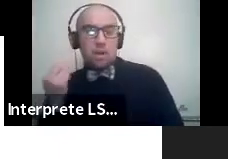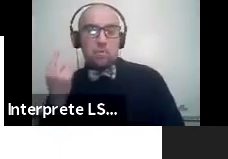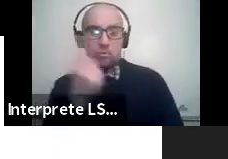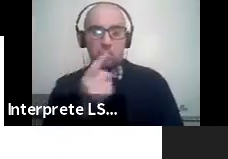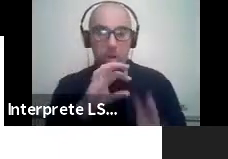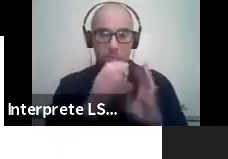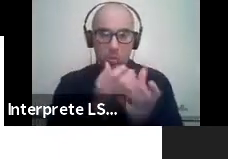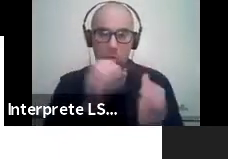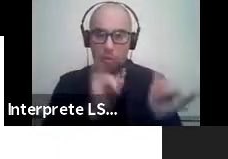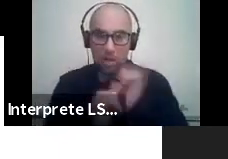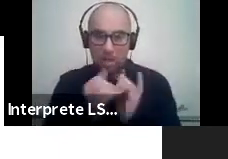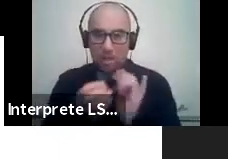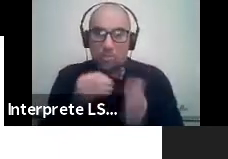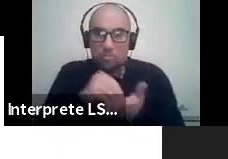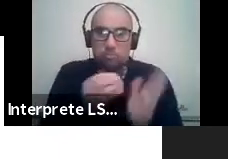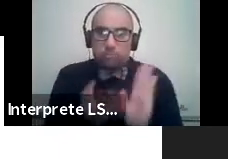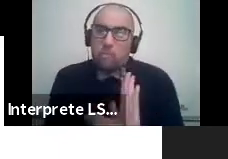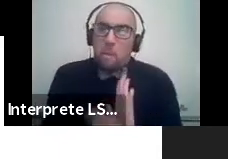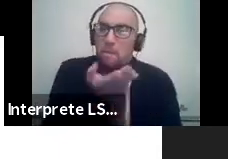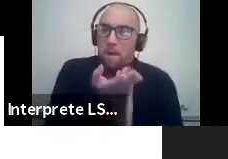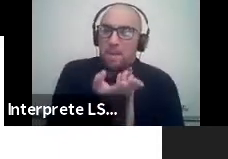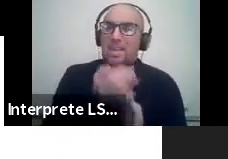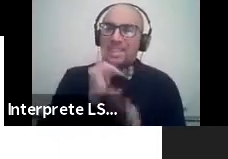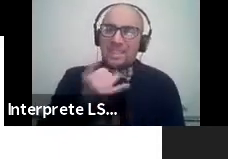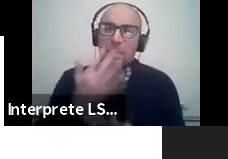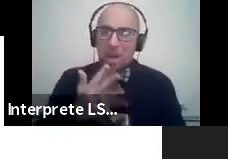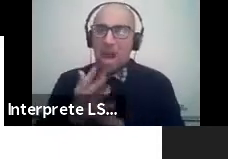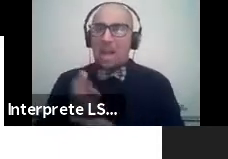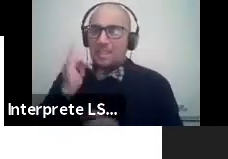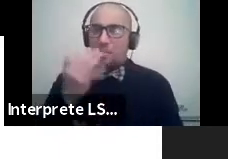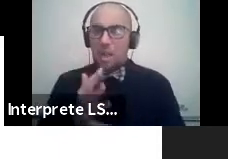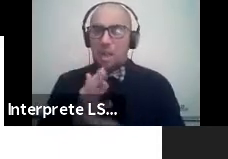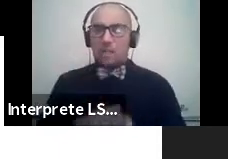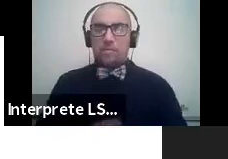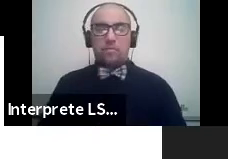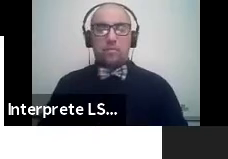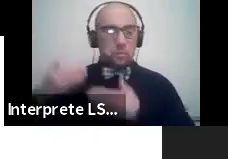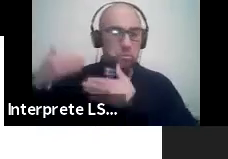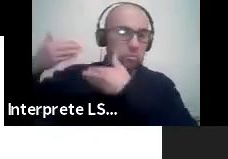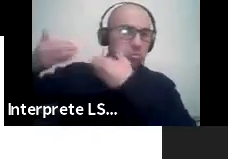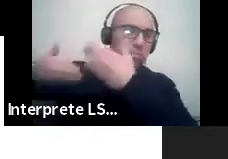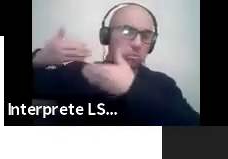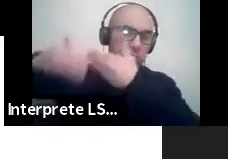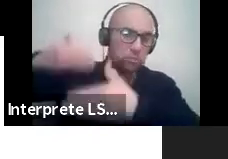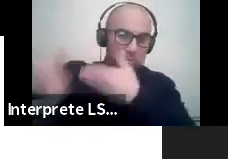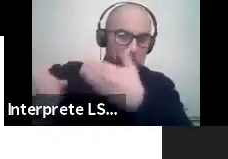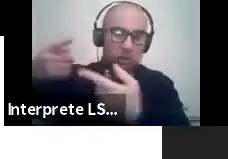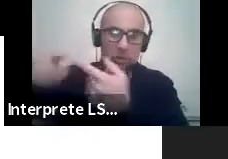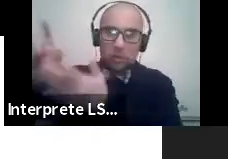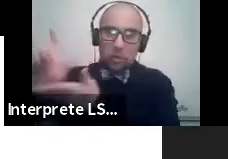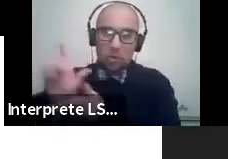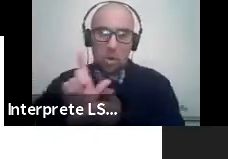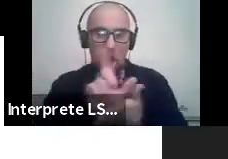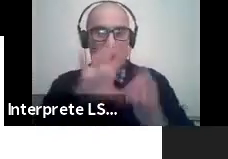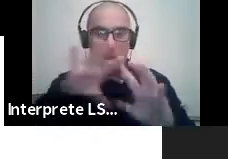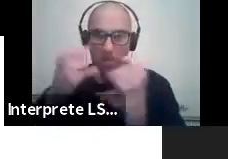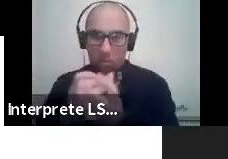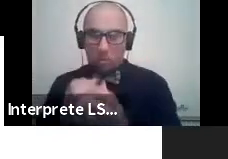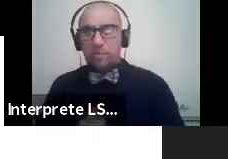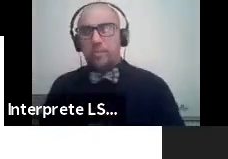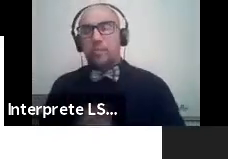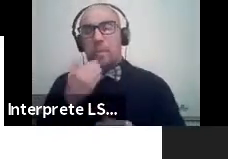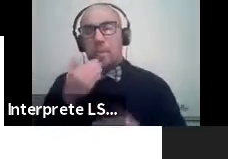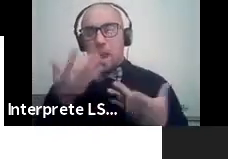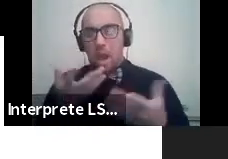ciencia es algo que ha estado siempre presente y que viene desde distintos lugares del mundo. Y obviamente